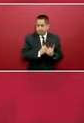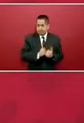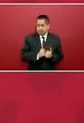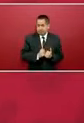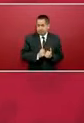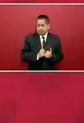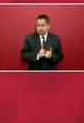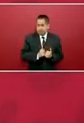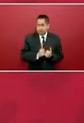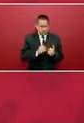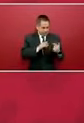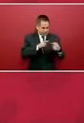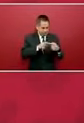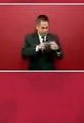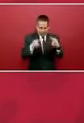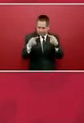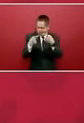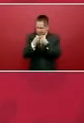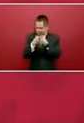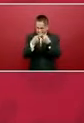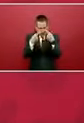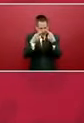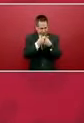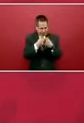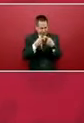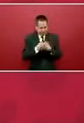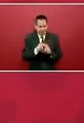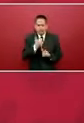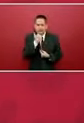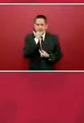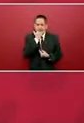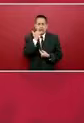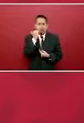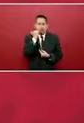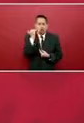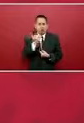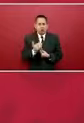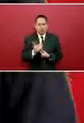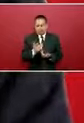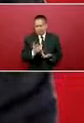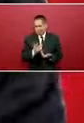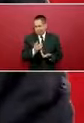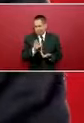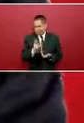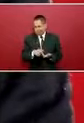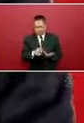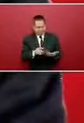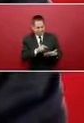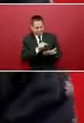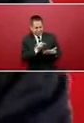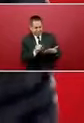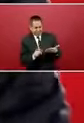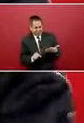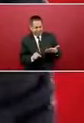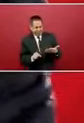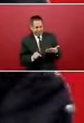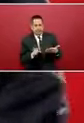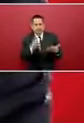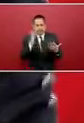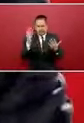Hay inconsistencias, pues, para decirlo suave. Entonces estamos